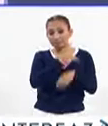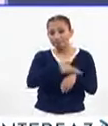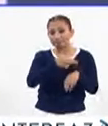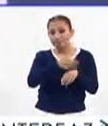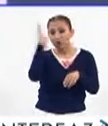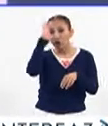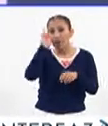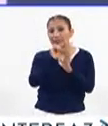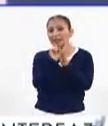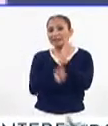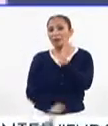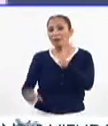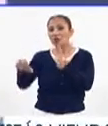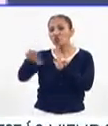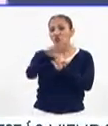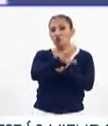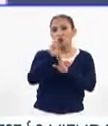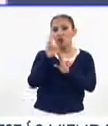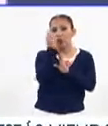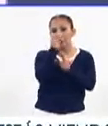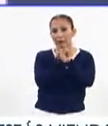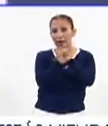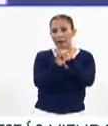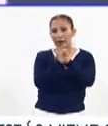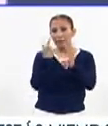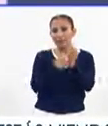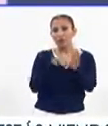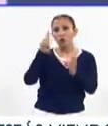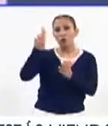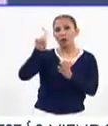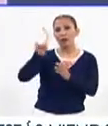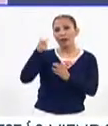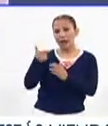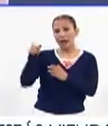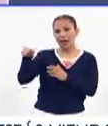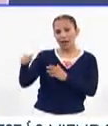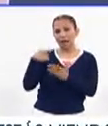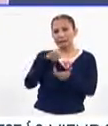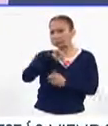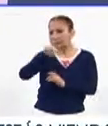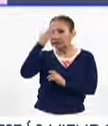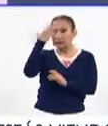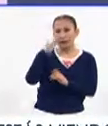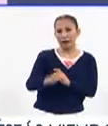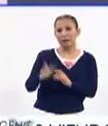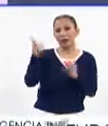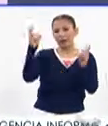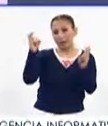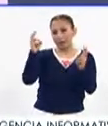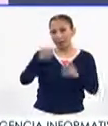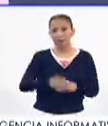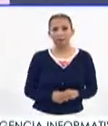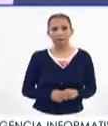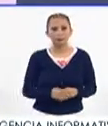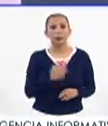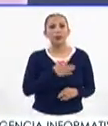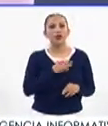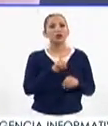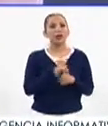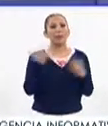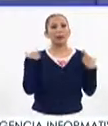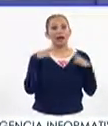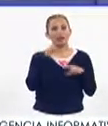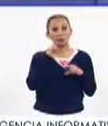Cultural del Sistema de Universidad Virtual de la Universidad de Guadalajara y bueno, especialista también en estos temas. Muy buenos